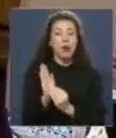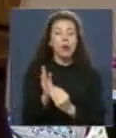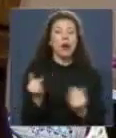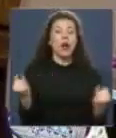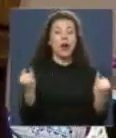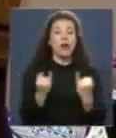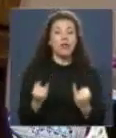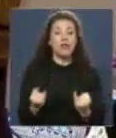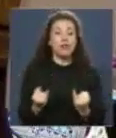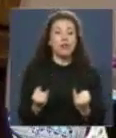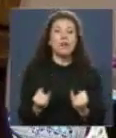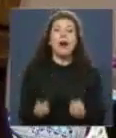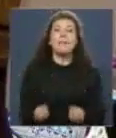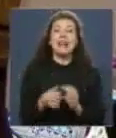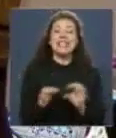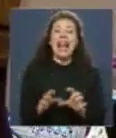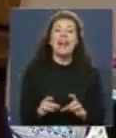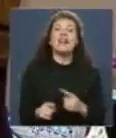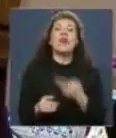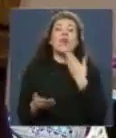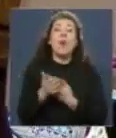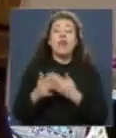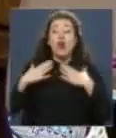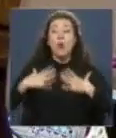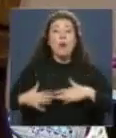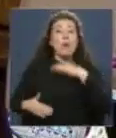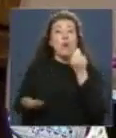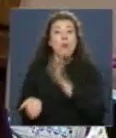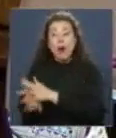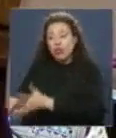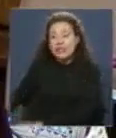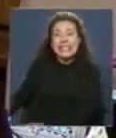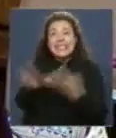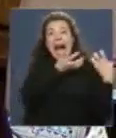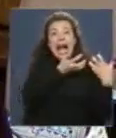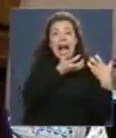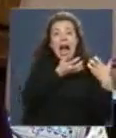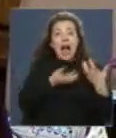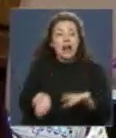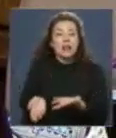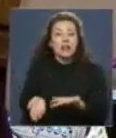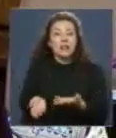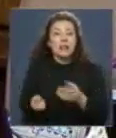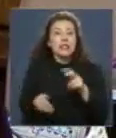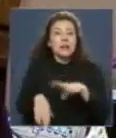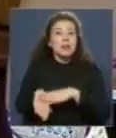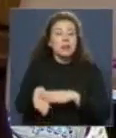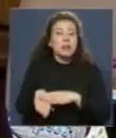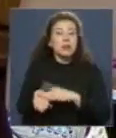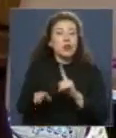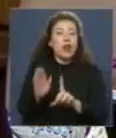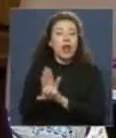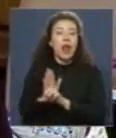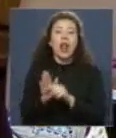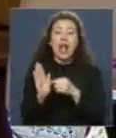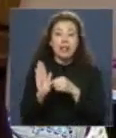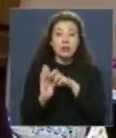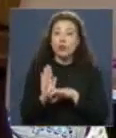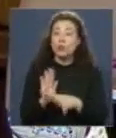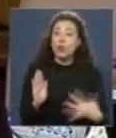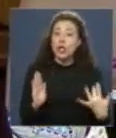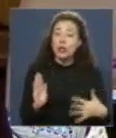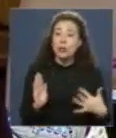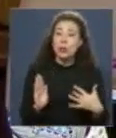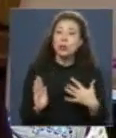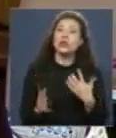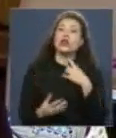modalidad agravada al delito de inhumación ilegal, es una iniciativa tremendamente importante, en la cual